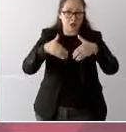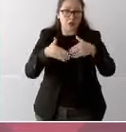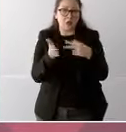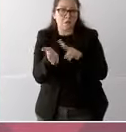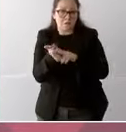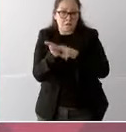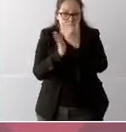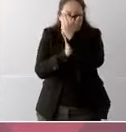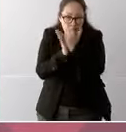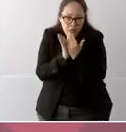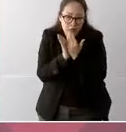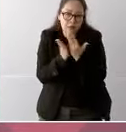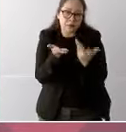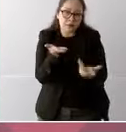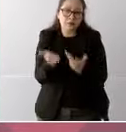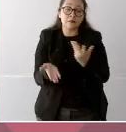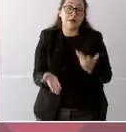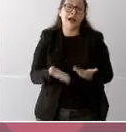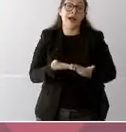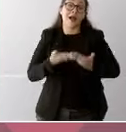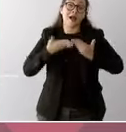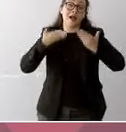ahora que se